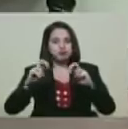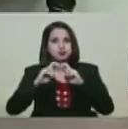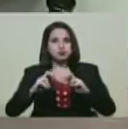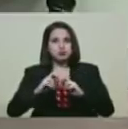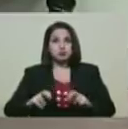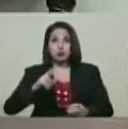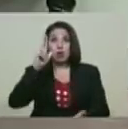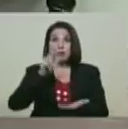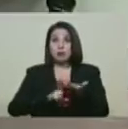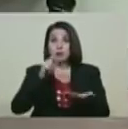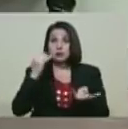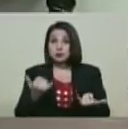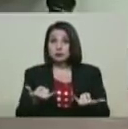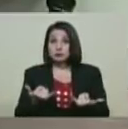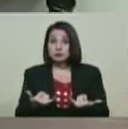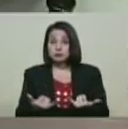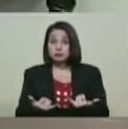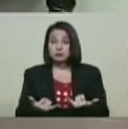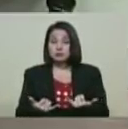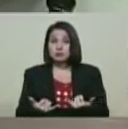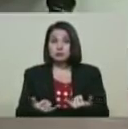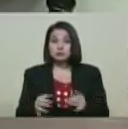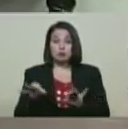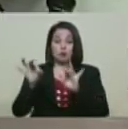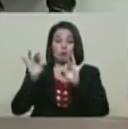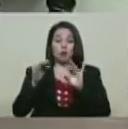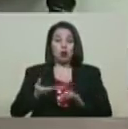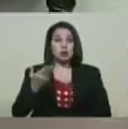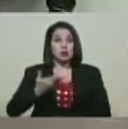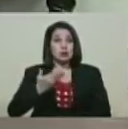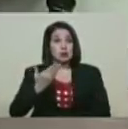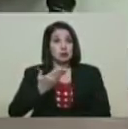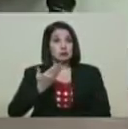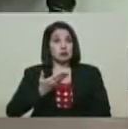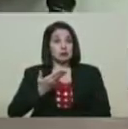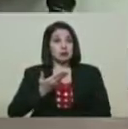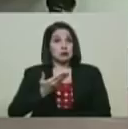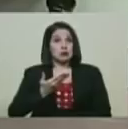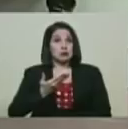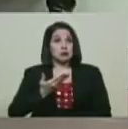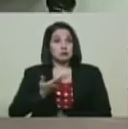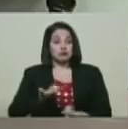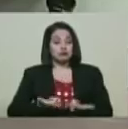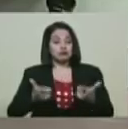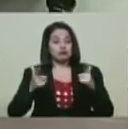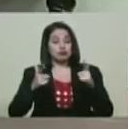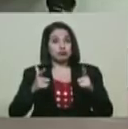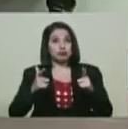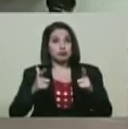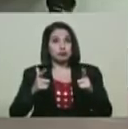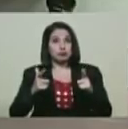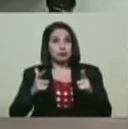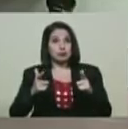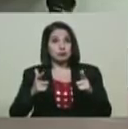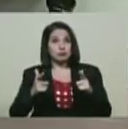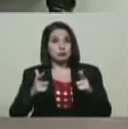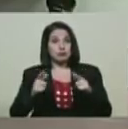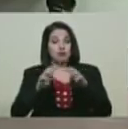aprobación en términos expeditos, nos va a permitir actualizar los